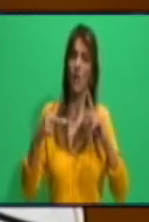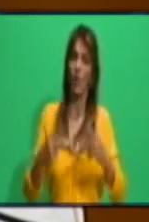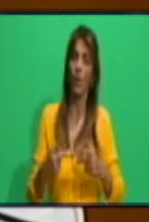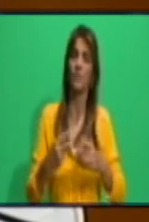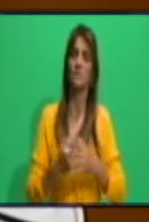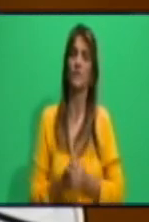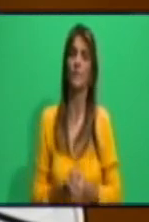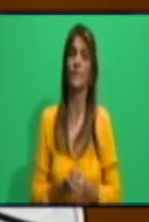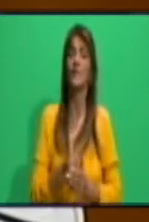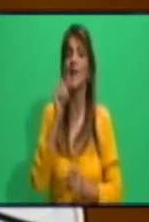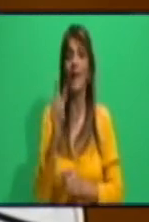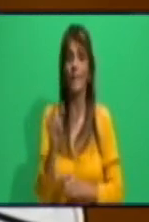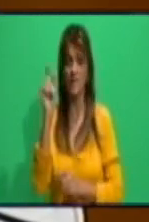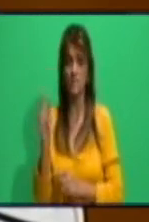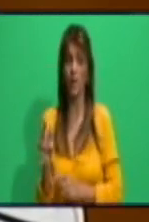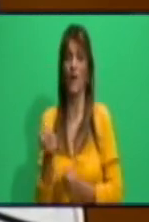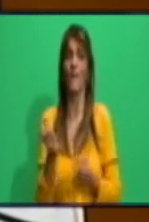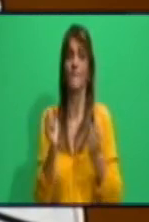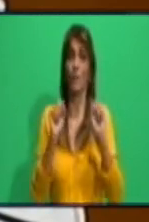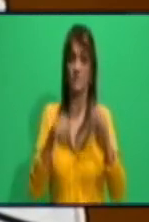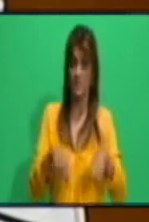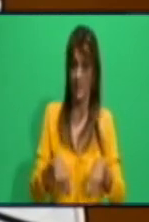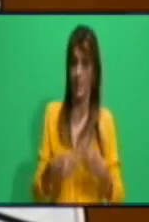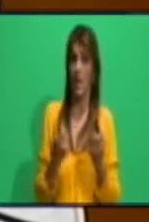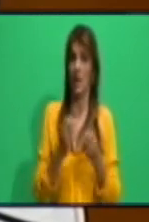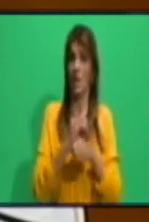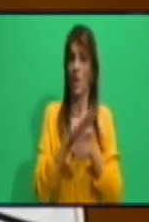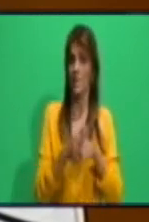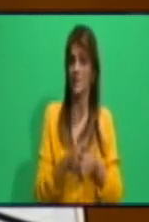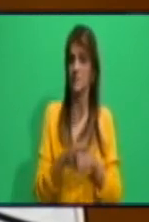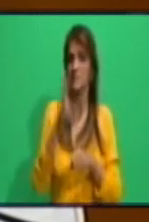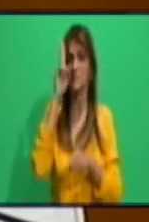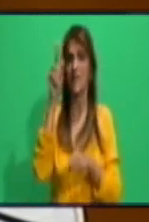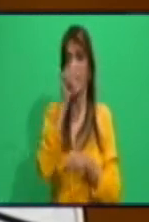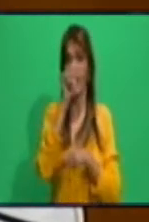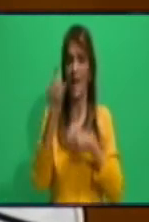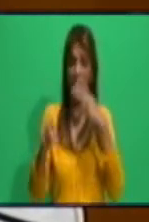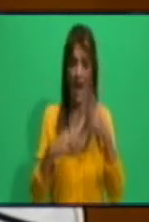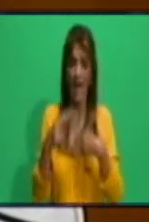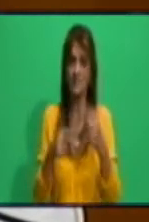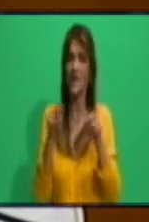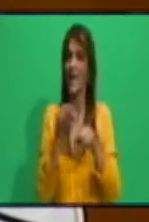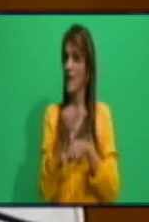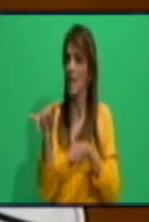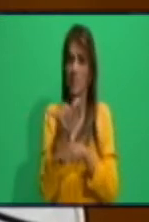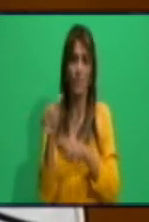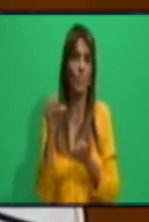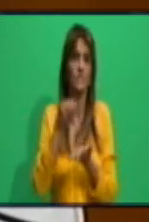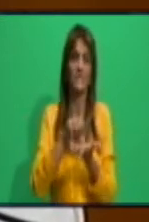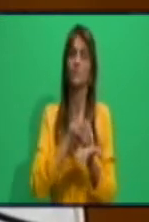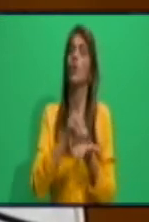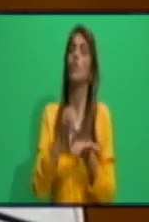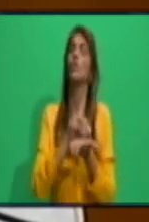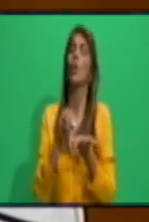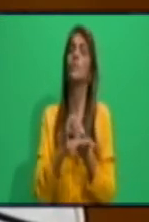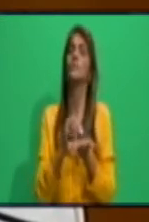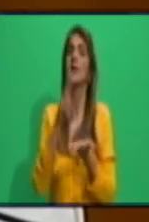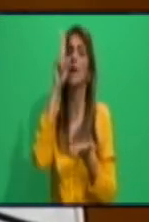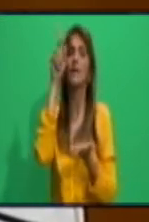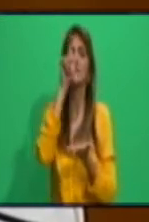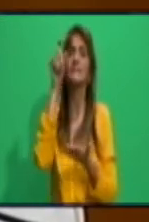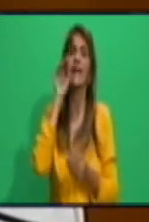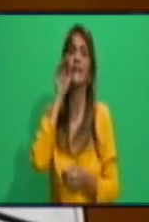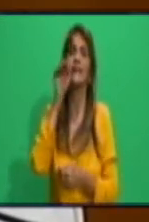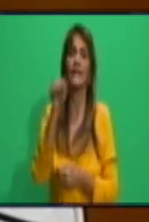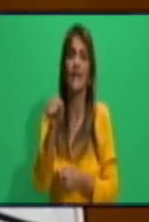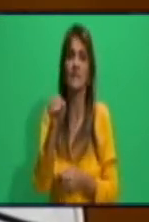casos sospechosos que ingresan a los centros de sospechosos en el propio centro donde se ingresa, para poder tener